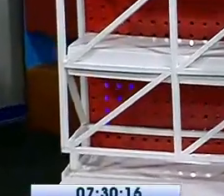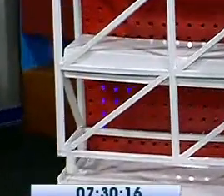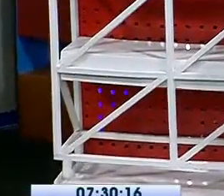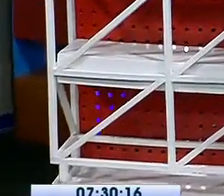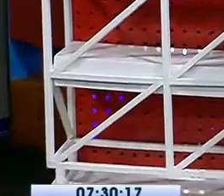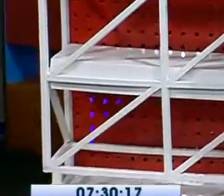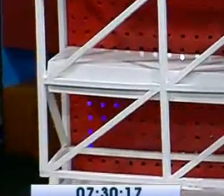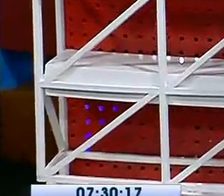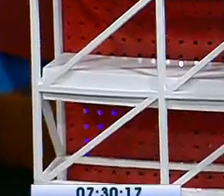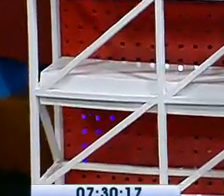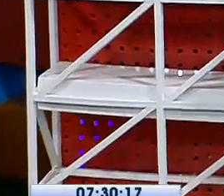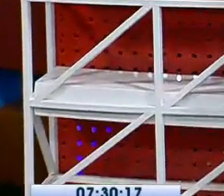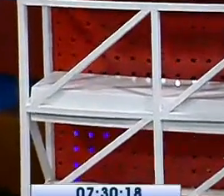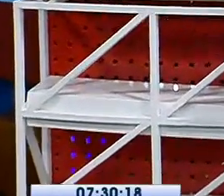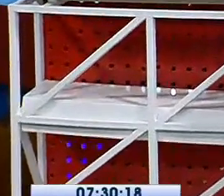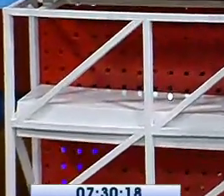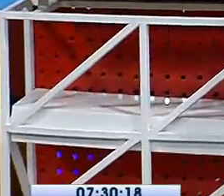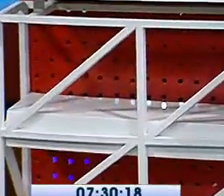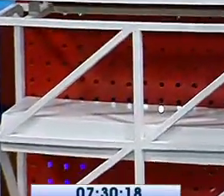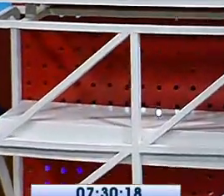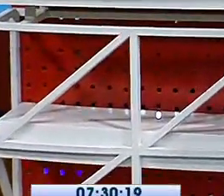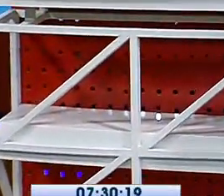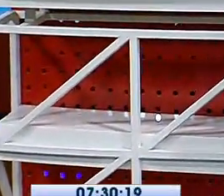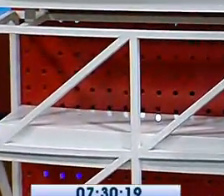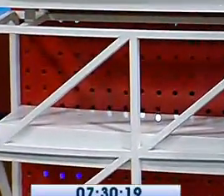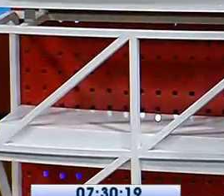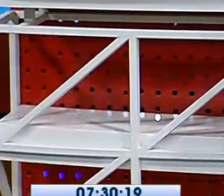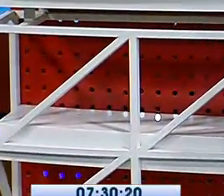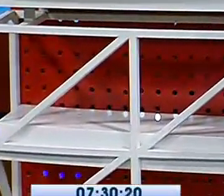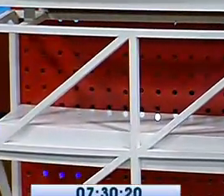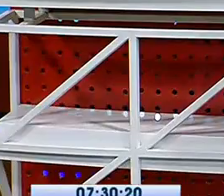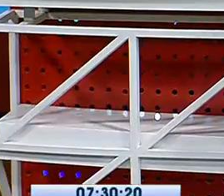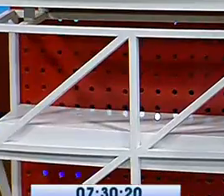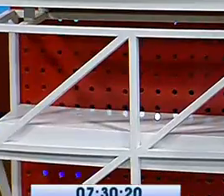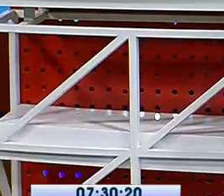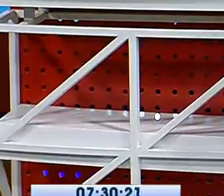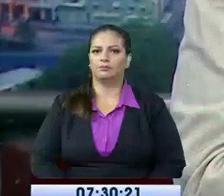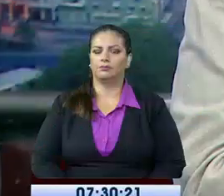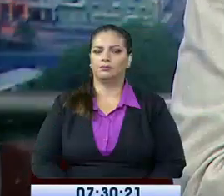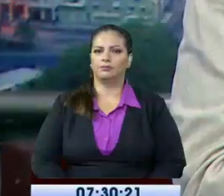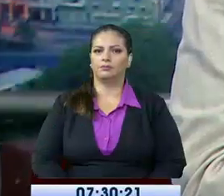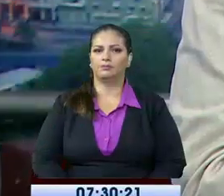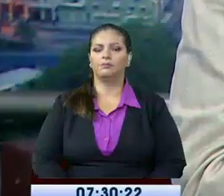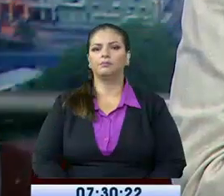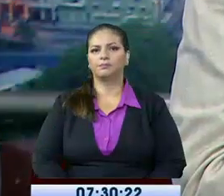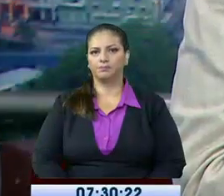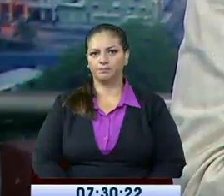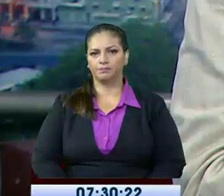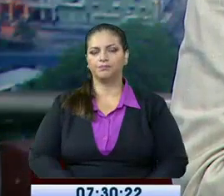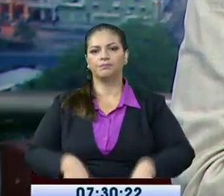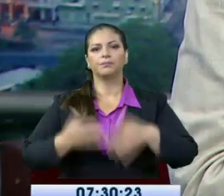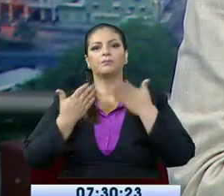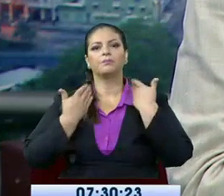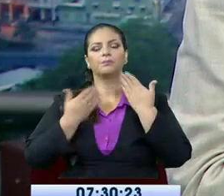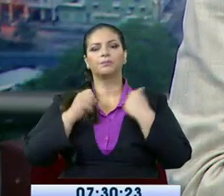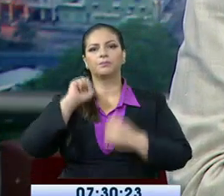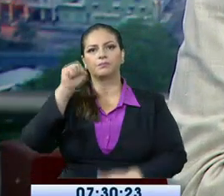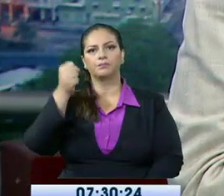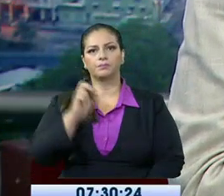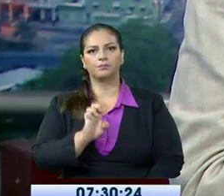Continuamos con la información. Dos locales fueron clausurados en un operativo llevado a cabo por la intendencia en el barrio de Tolerancia al suroeste de